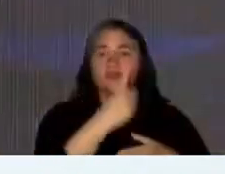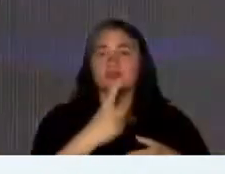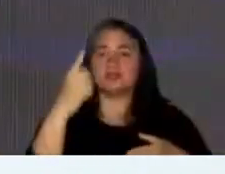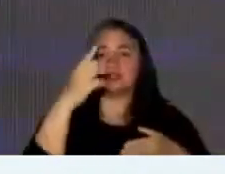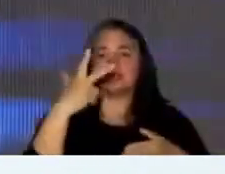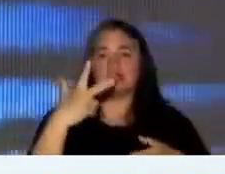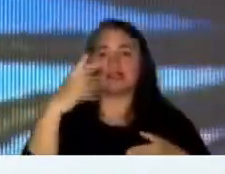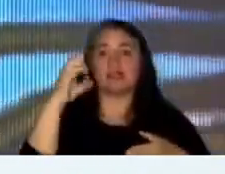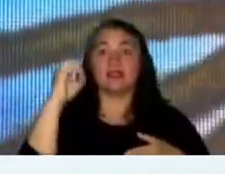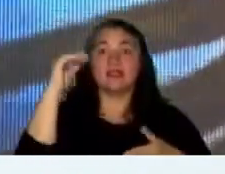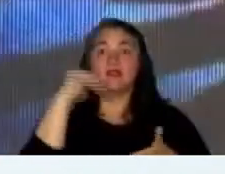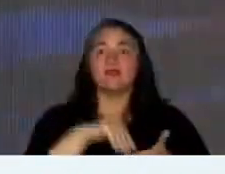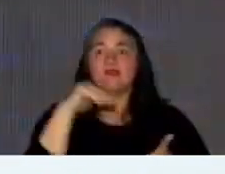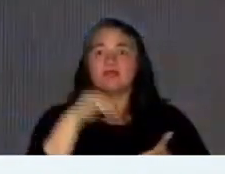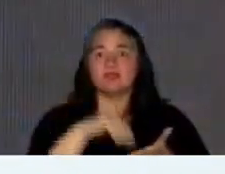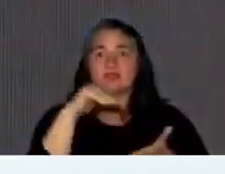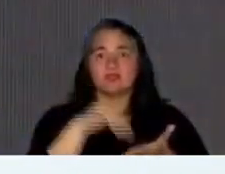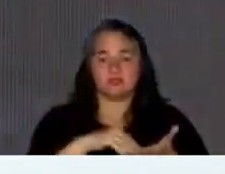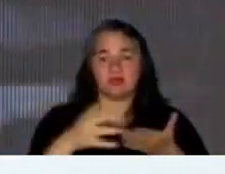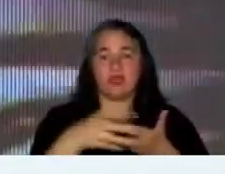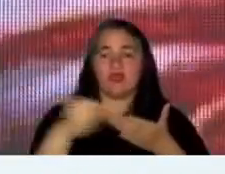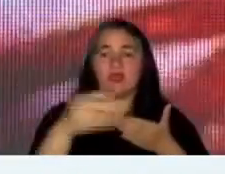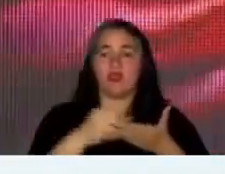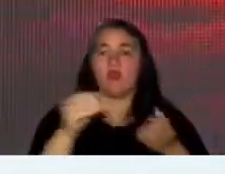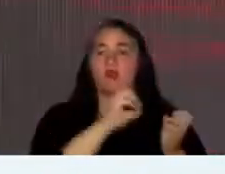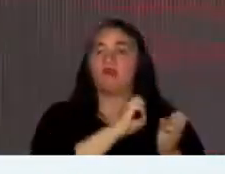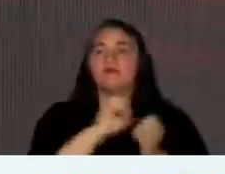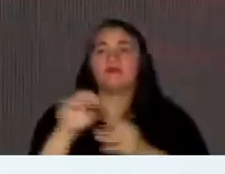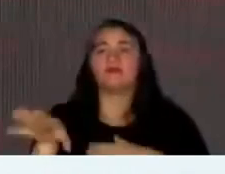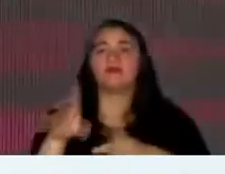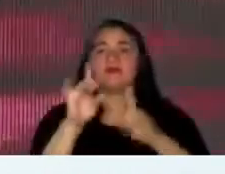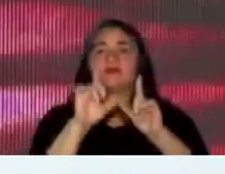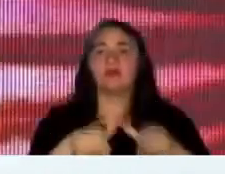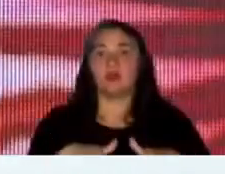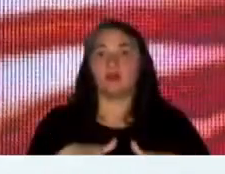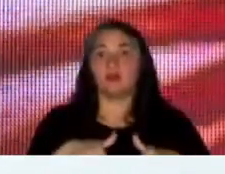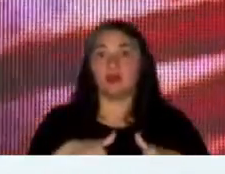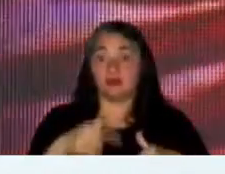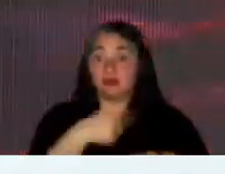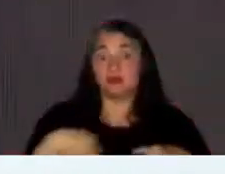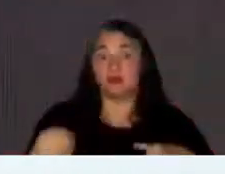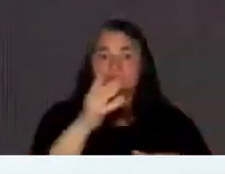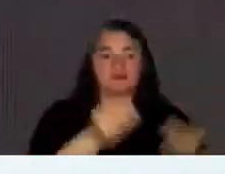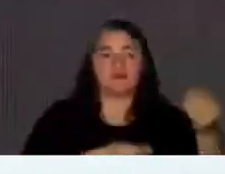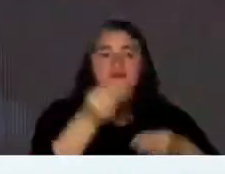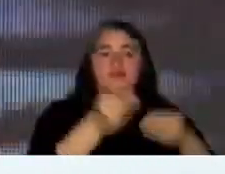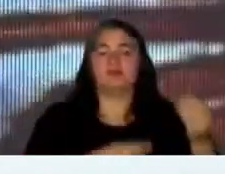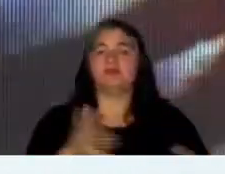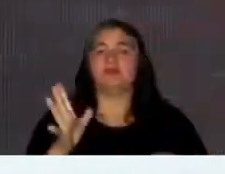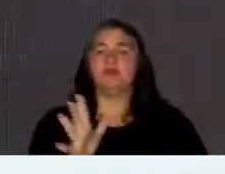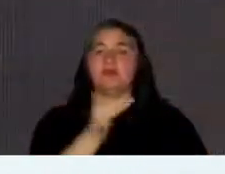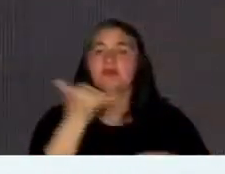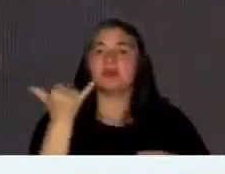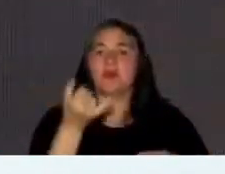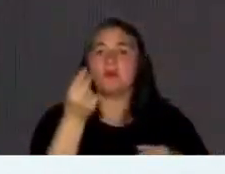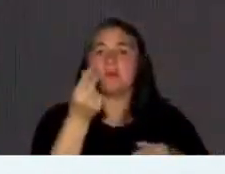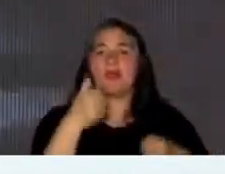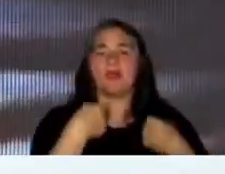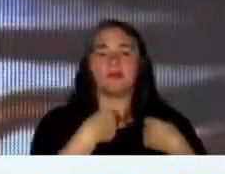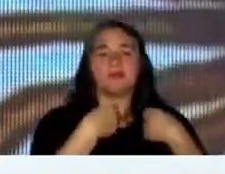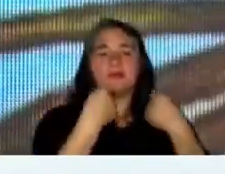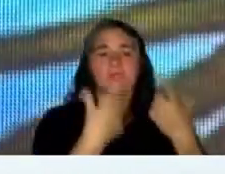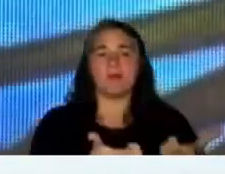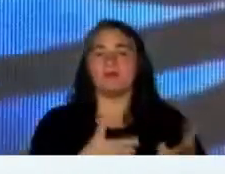las posibilidades y las cadenas de valor que tiene nuestra provincia. Realmente el gobernador Capitanich ha mostrado una serie